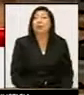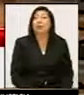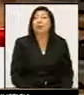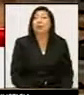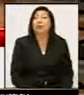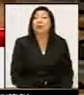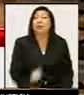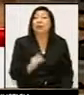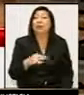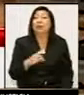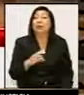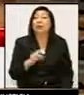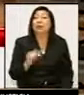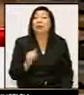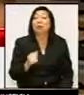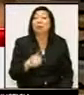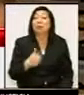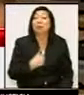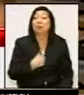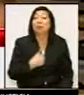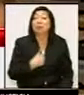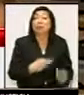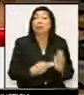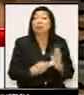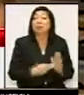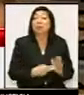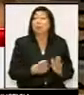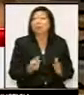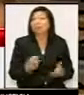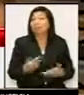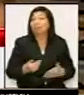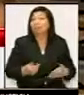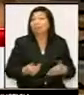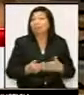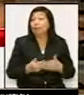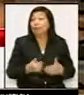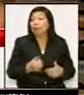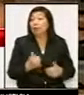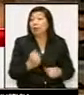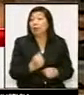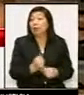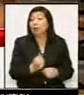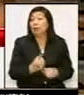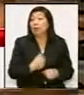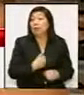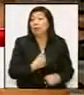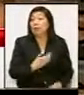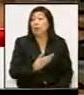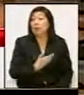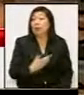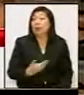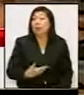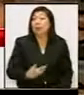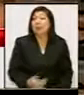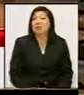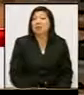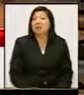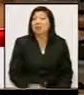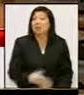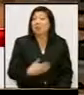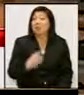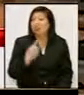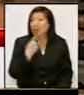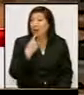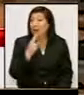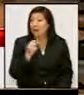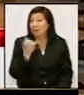representantes de Indecopi, y tal vez con la misma presencia esta vez, si no es incompatible con alguna otra labor del propio presidente, que pueda ratificar, digamos,